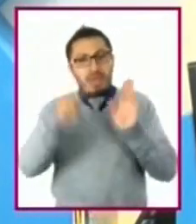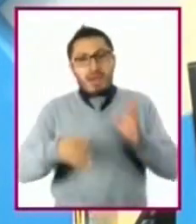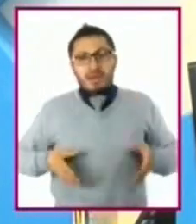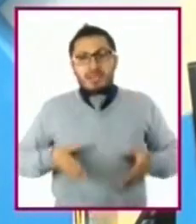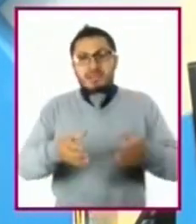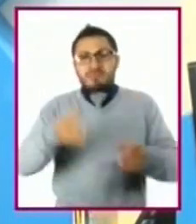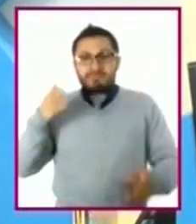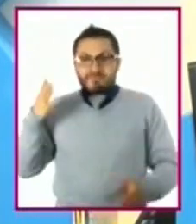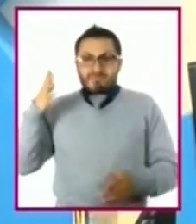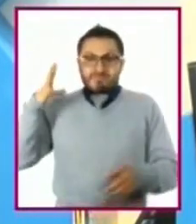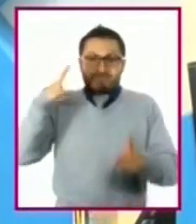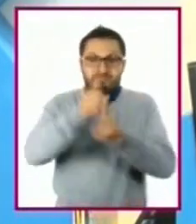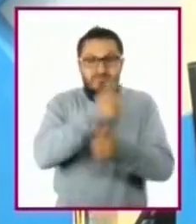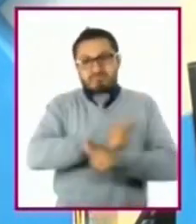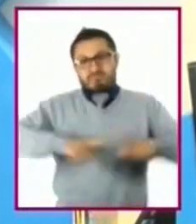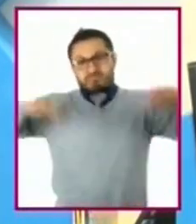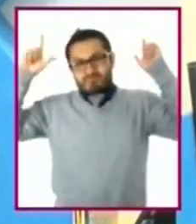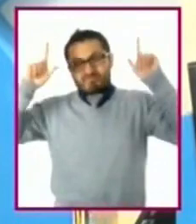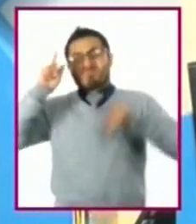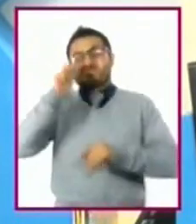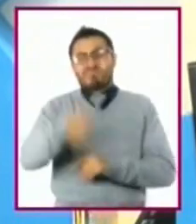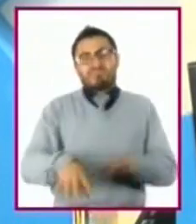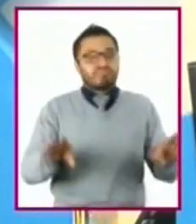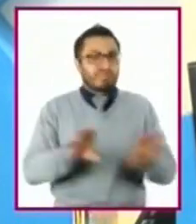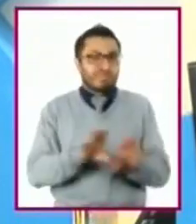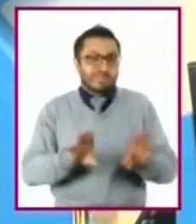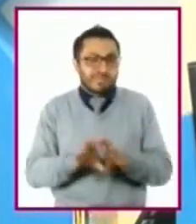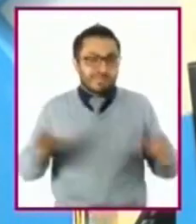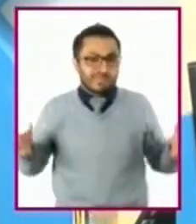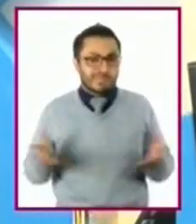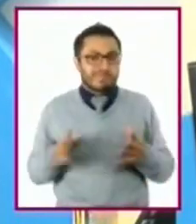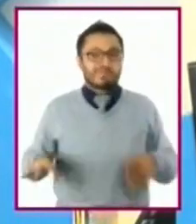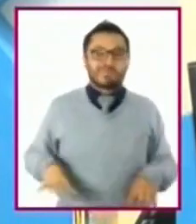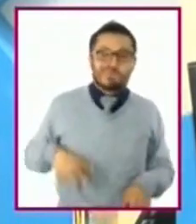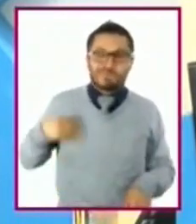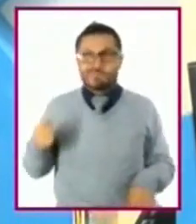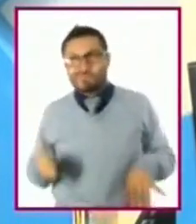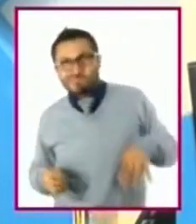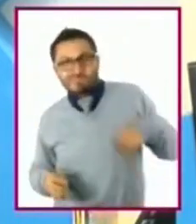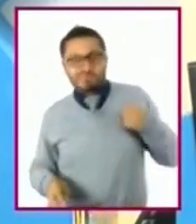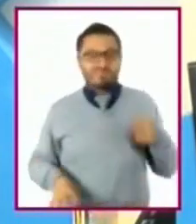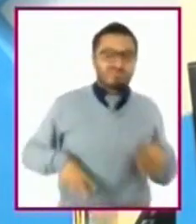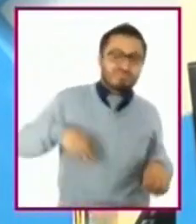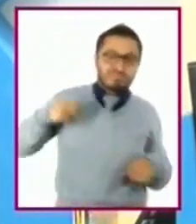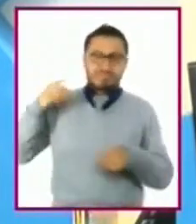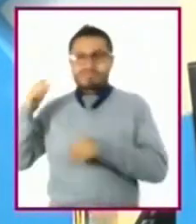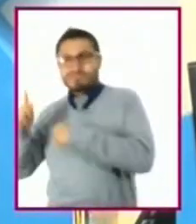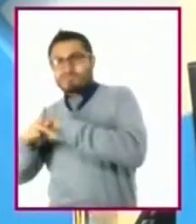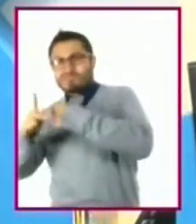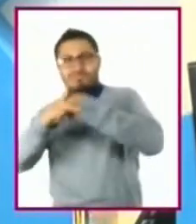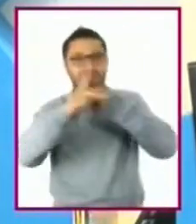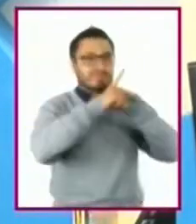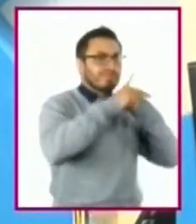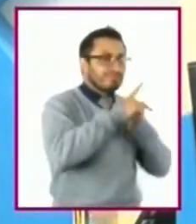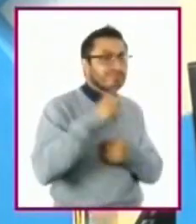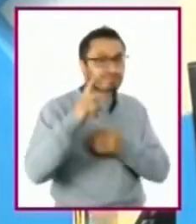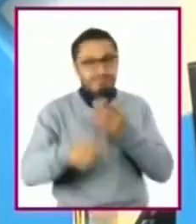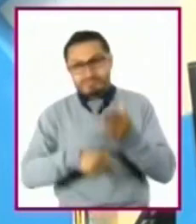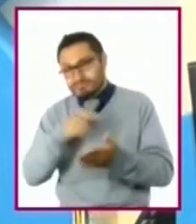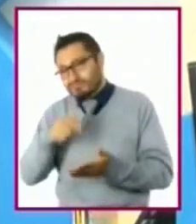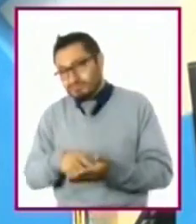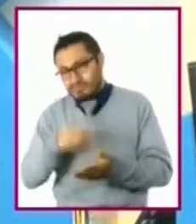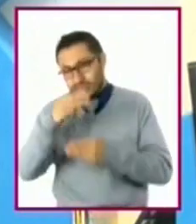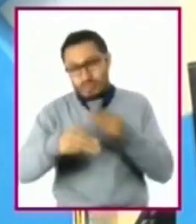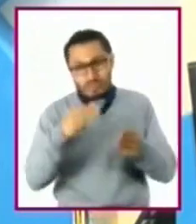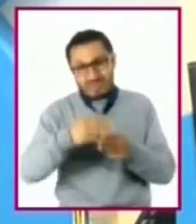la libertad, que nos habla sobre cómo se han hecho esfuerzos en diferentes partes del mundo para garantizar los derechos